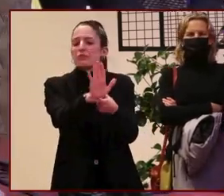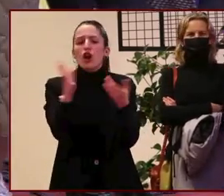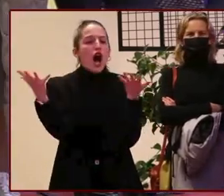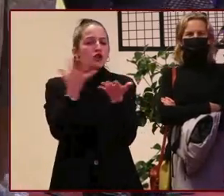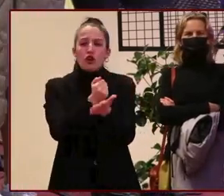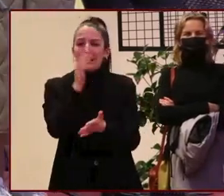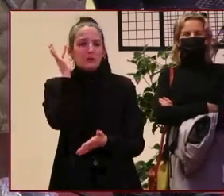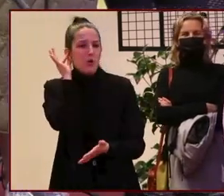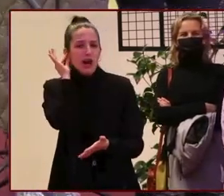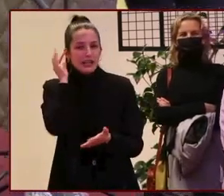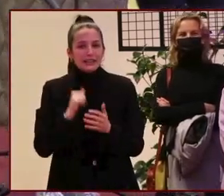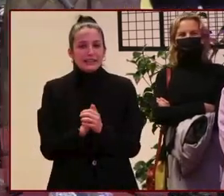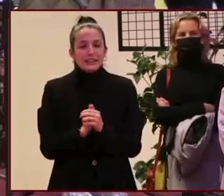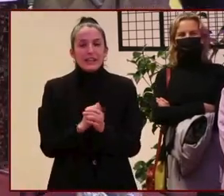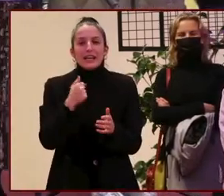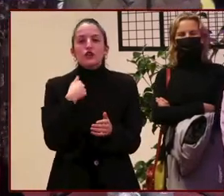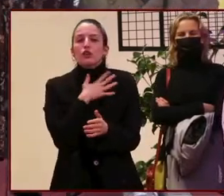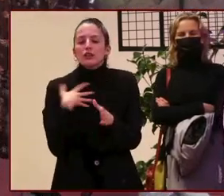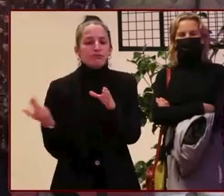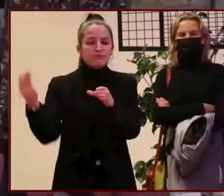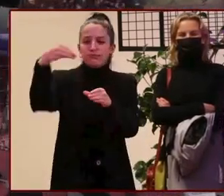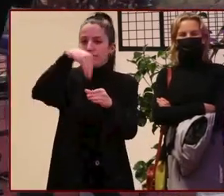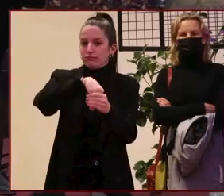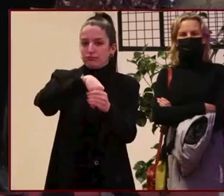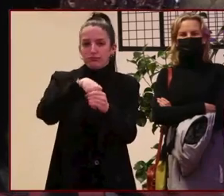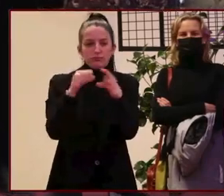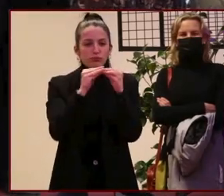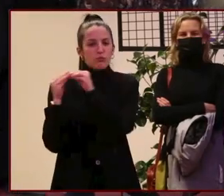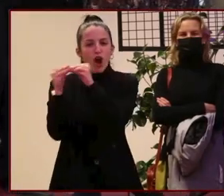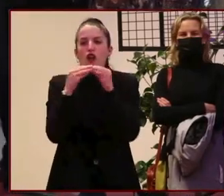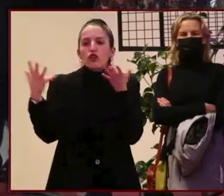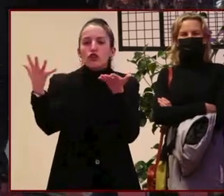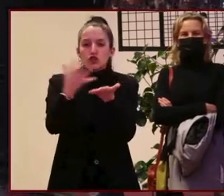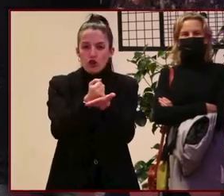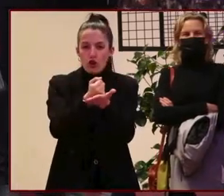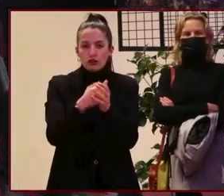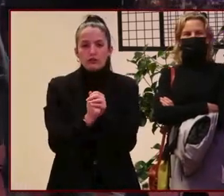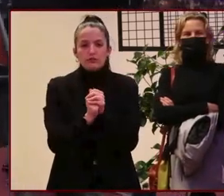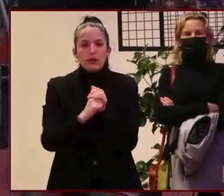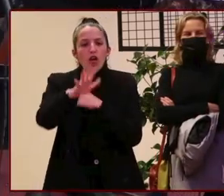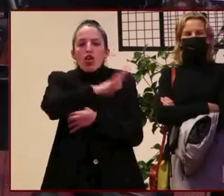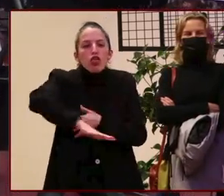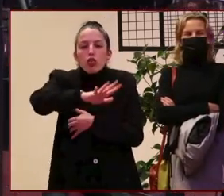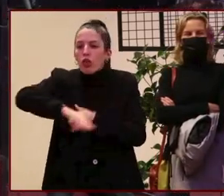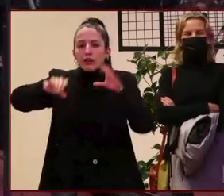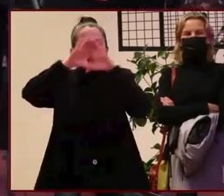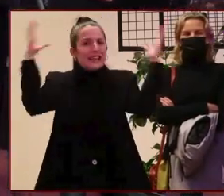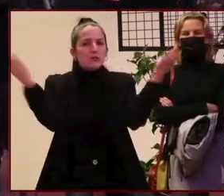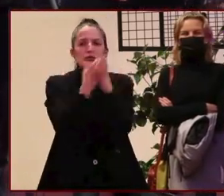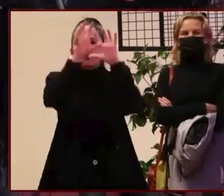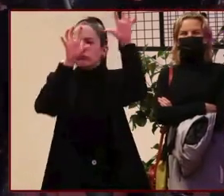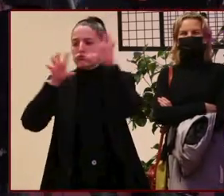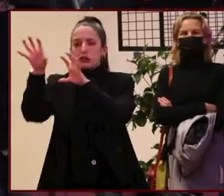y queremos incluir a todas las mujeres de cualquier lugar del mundo y a